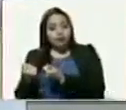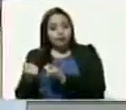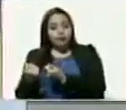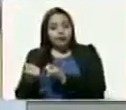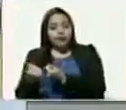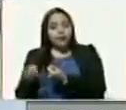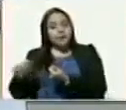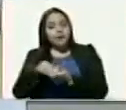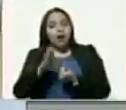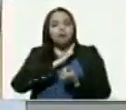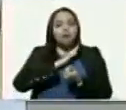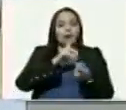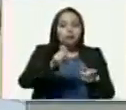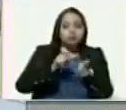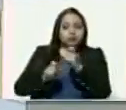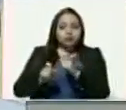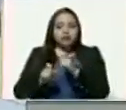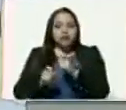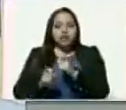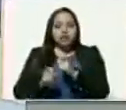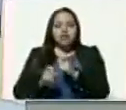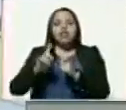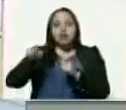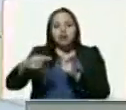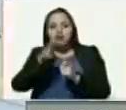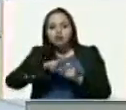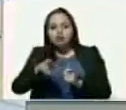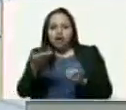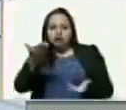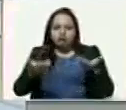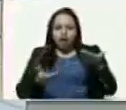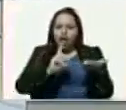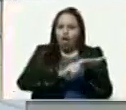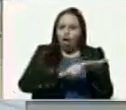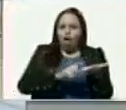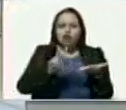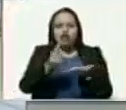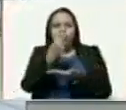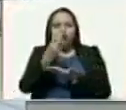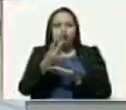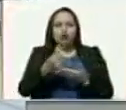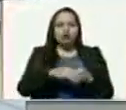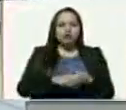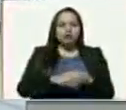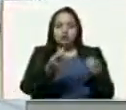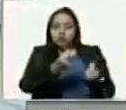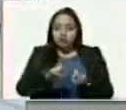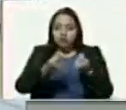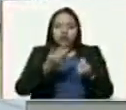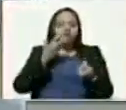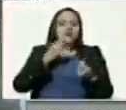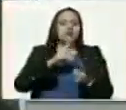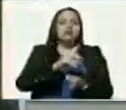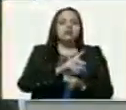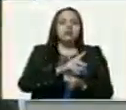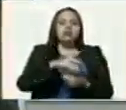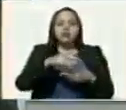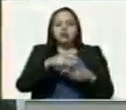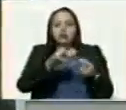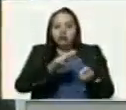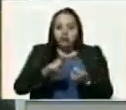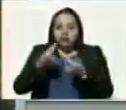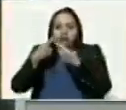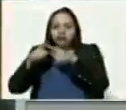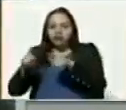ingresos, a través de refugiarse en una moneda dura, en una divisa. Cuando hablamos de divisa, entendemos una moneda extranjera de